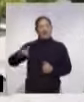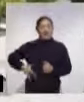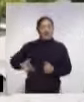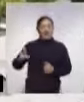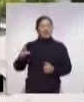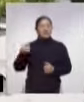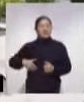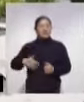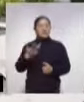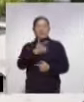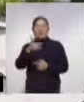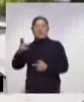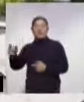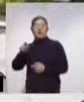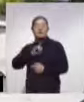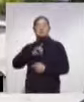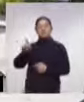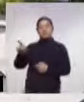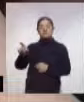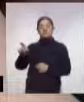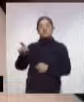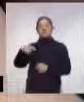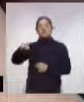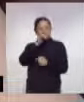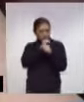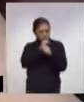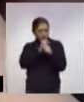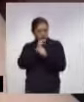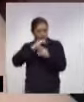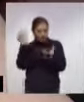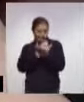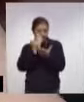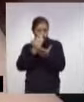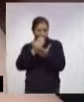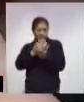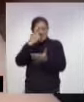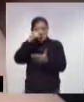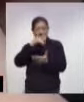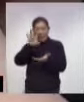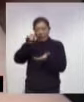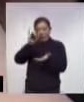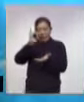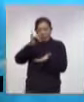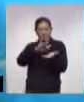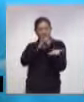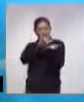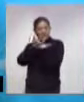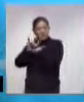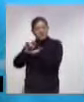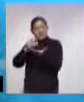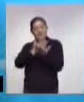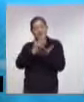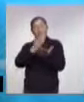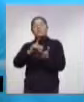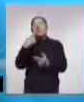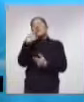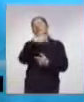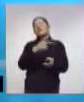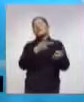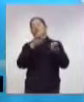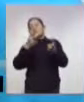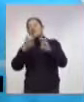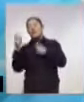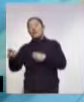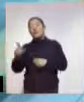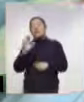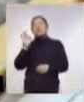la dependencia encargada de procurar justicia recabará indicios que serán integrados a las respectivas carpetas de investigación por delitos de robo calificado en